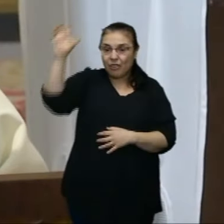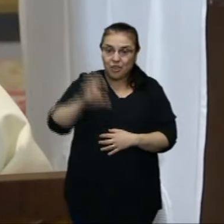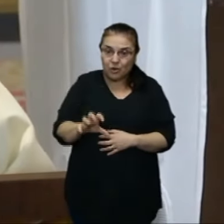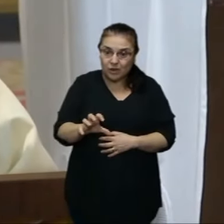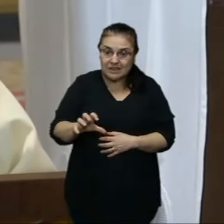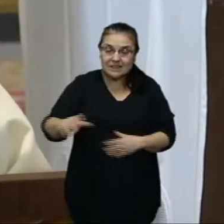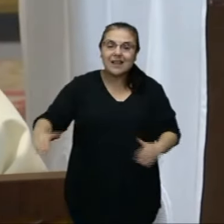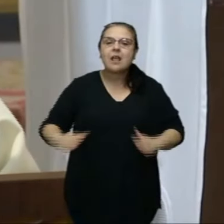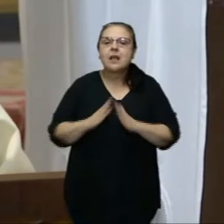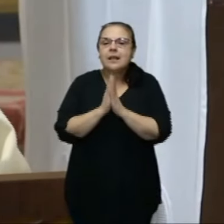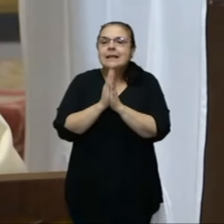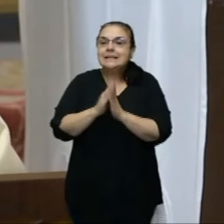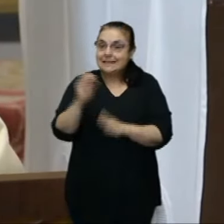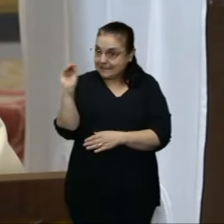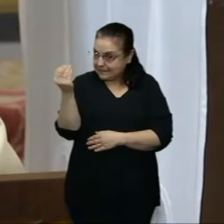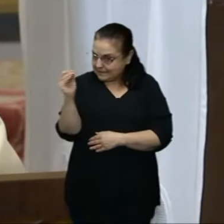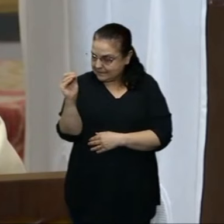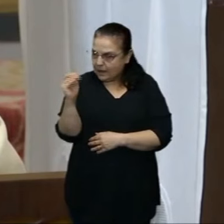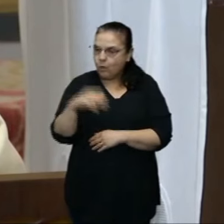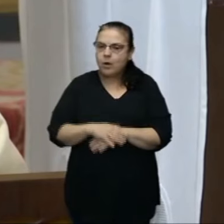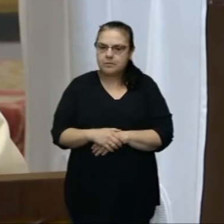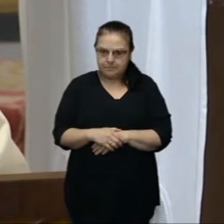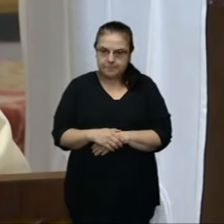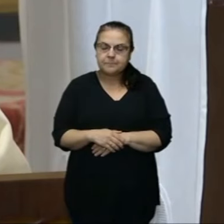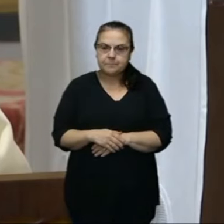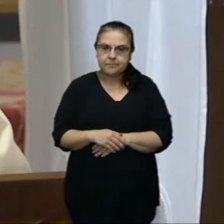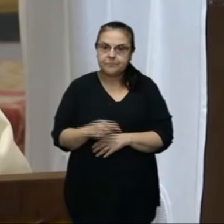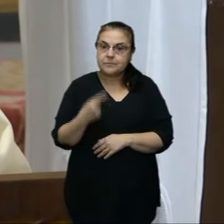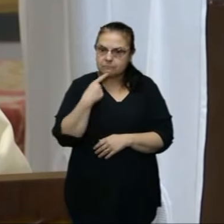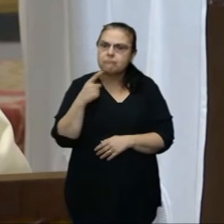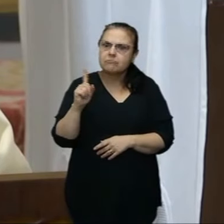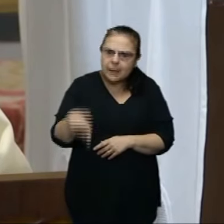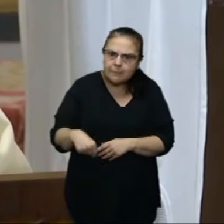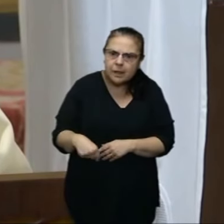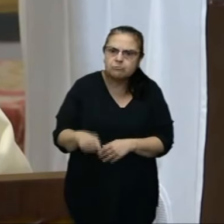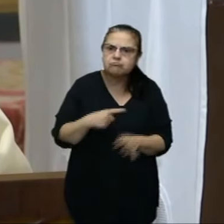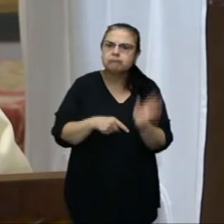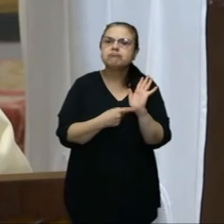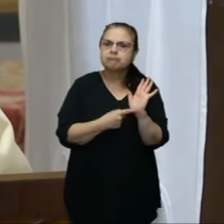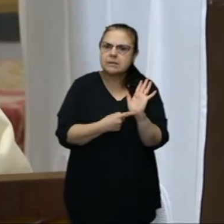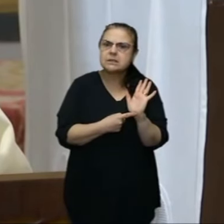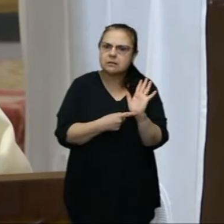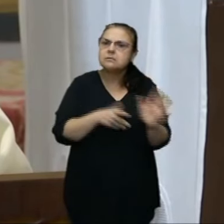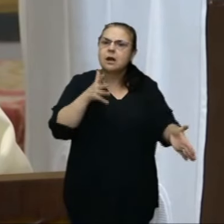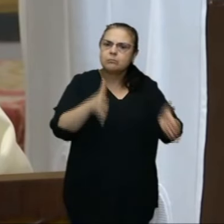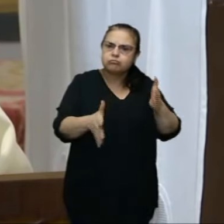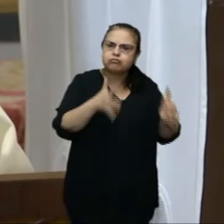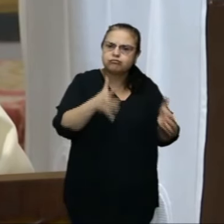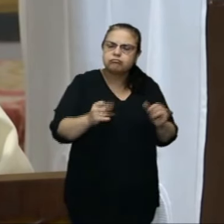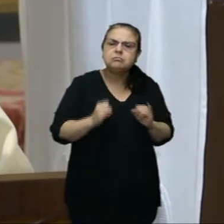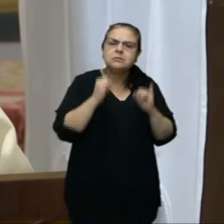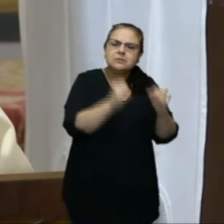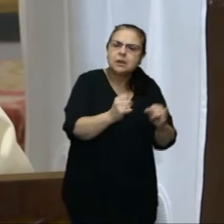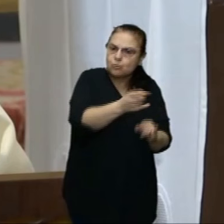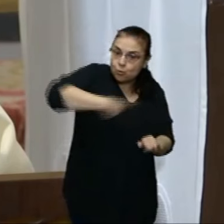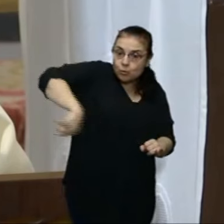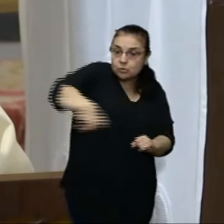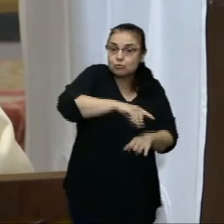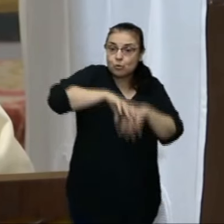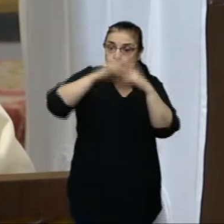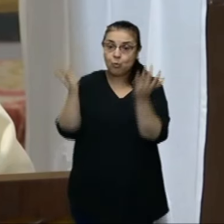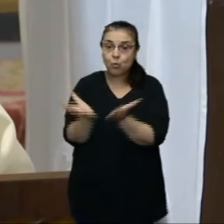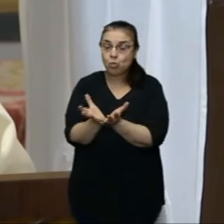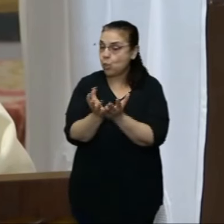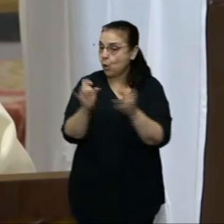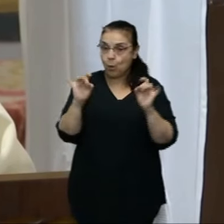San Juan, en el prólogo de su evangelio, también presenta el momento de la llegada de Jesús a nuestro mundo como